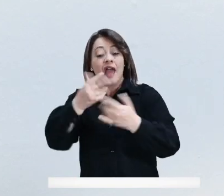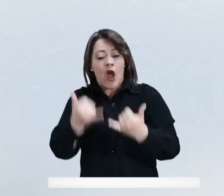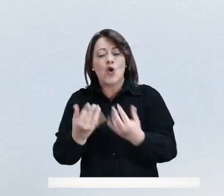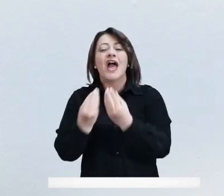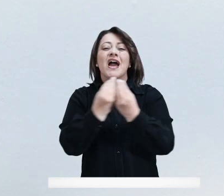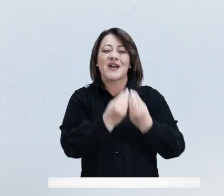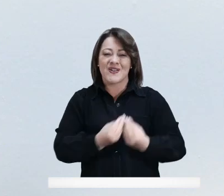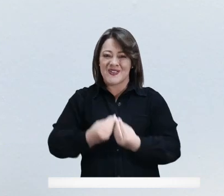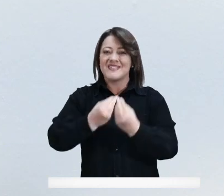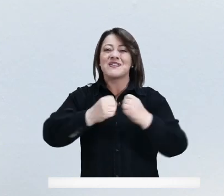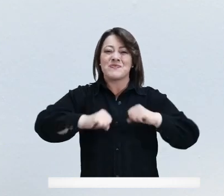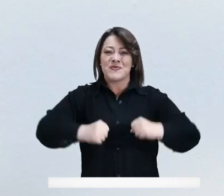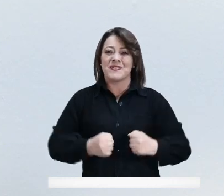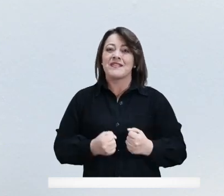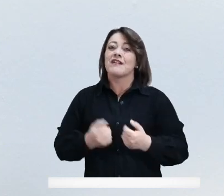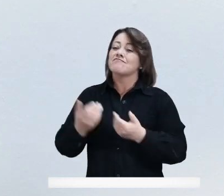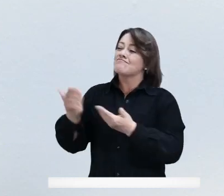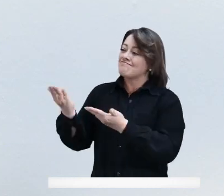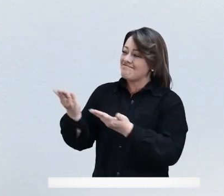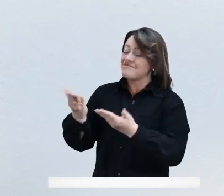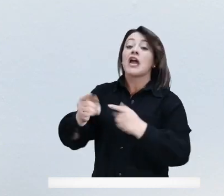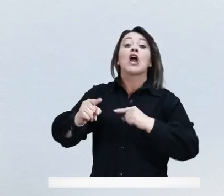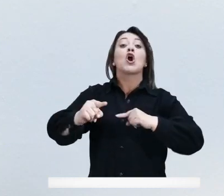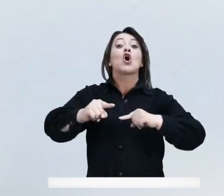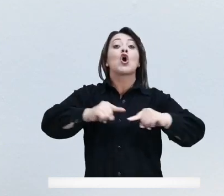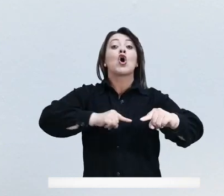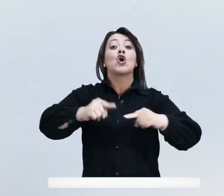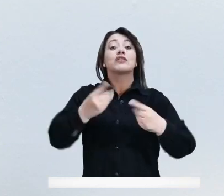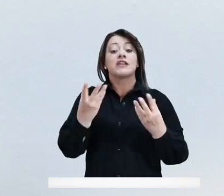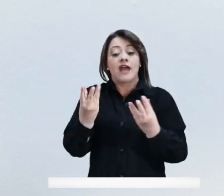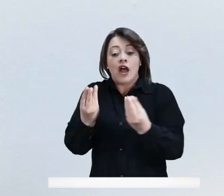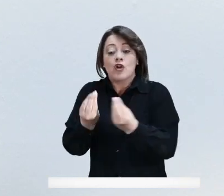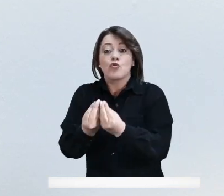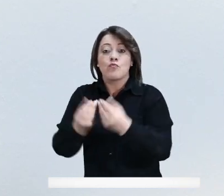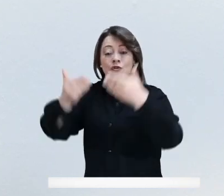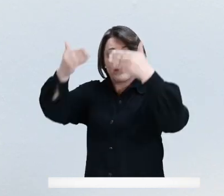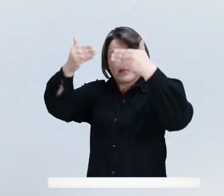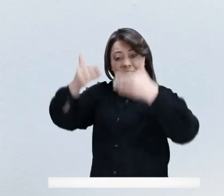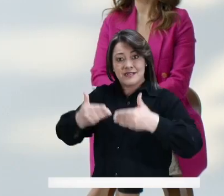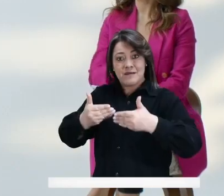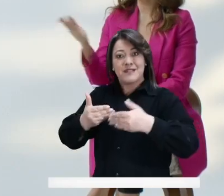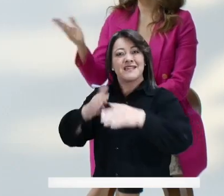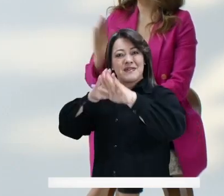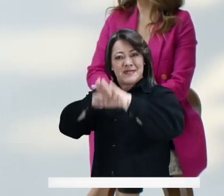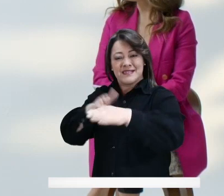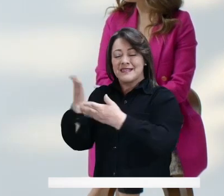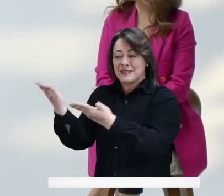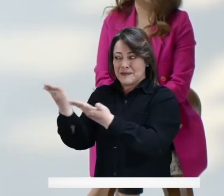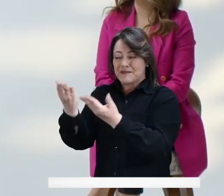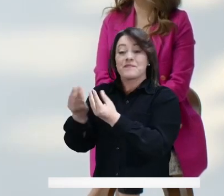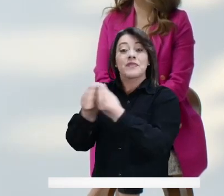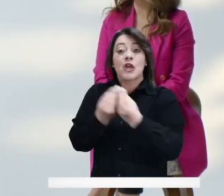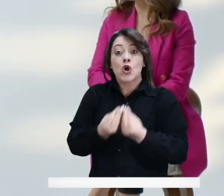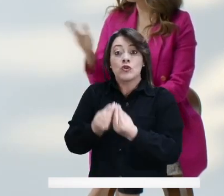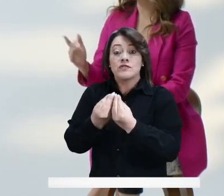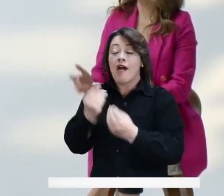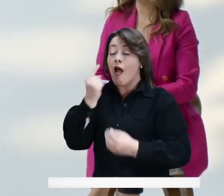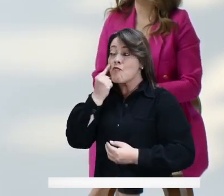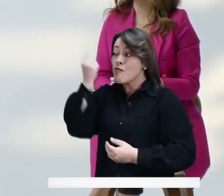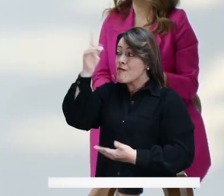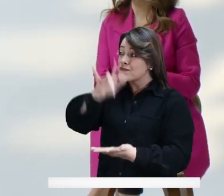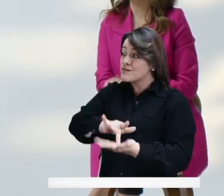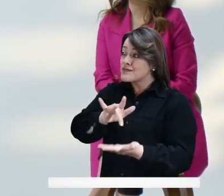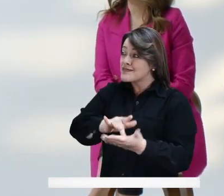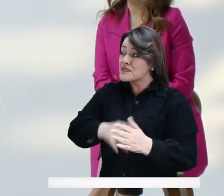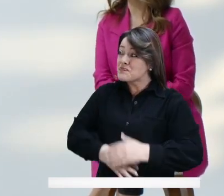y ahora concejal de Bogotá, coordinador de la bancada por la discapacidad. Concejal Andrés, muchísimas gracias. Primera vez que